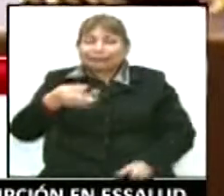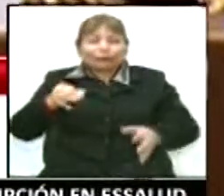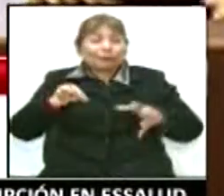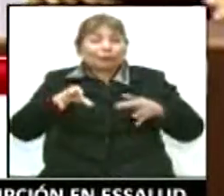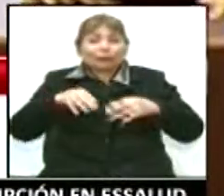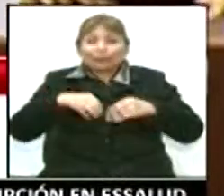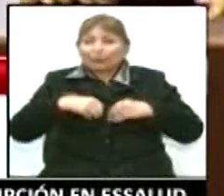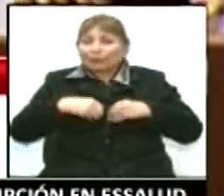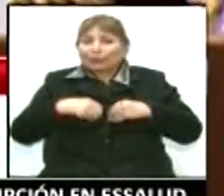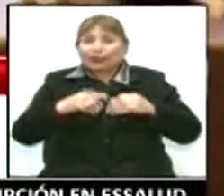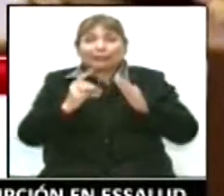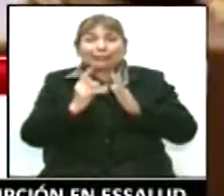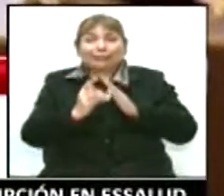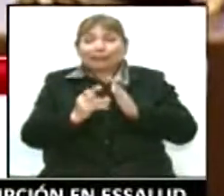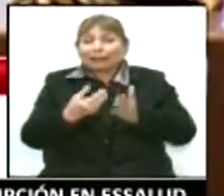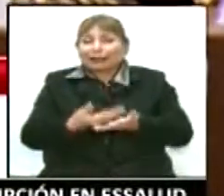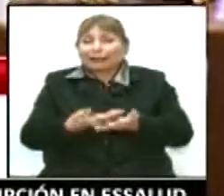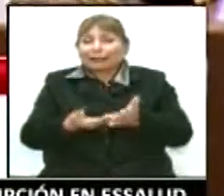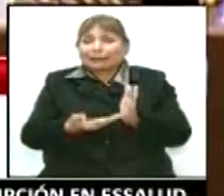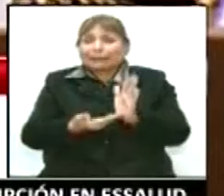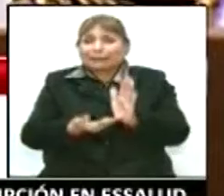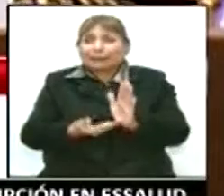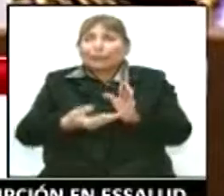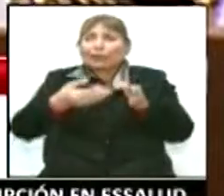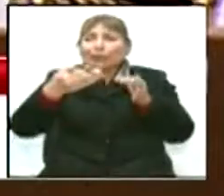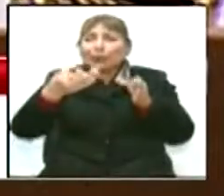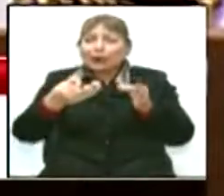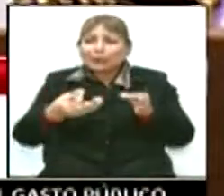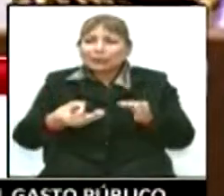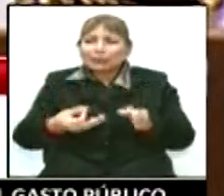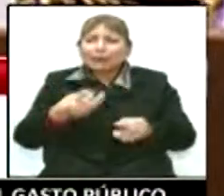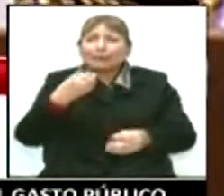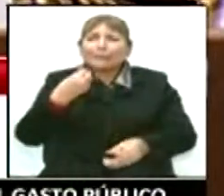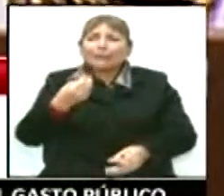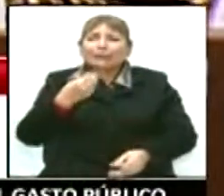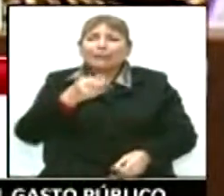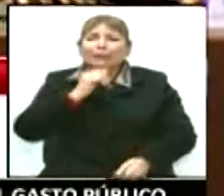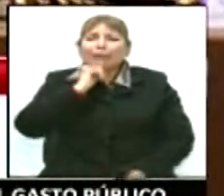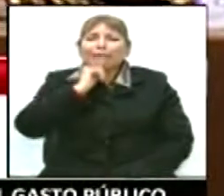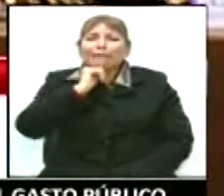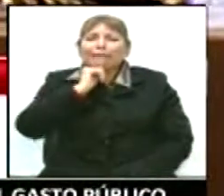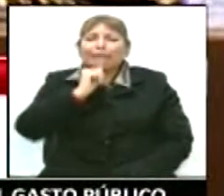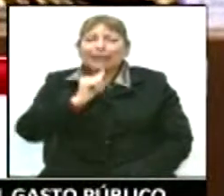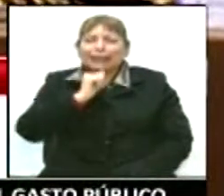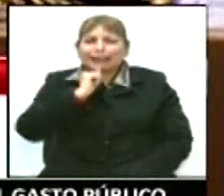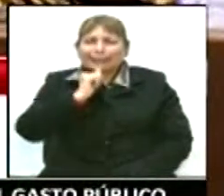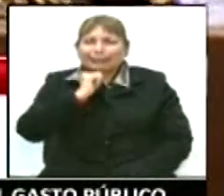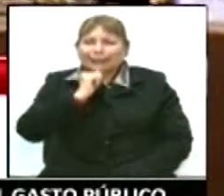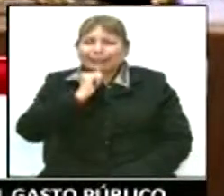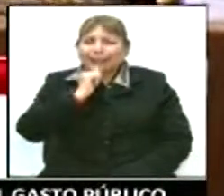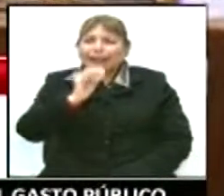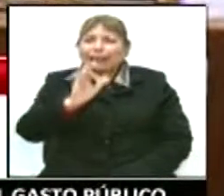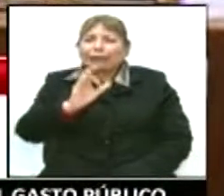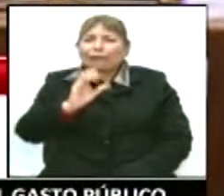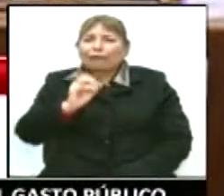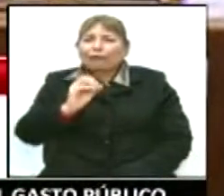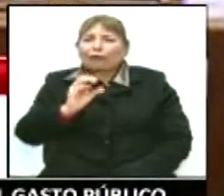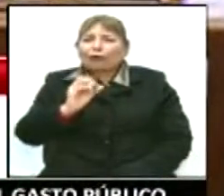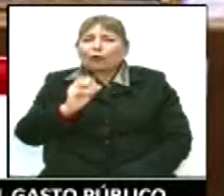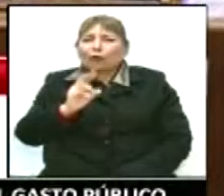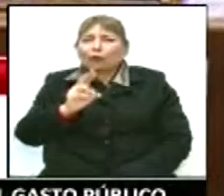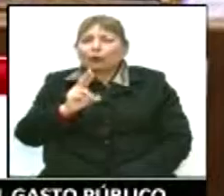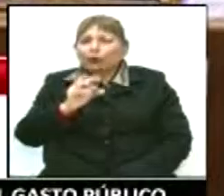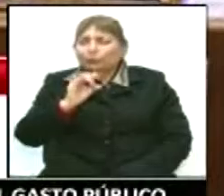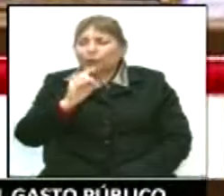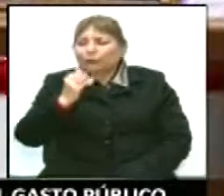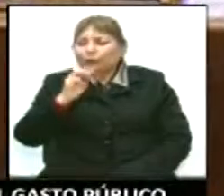el dictamen que habíamos presentado, justamente fue por un tema de falta de quórum. Ya lo hemos dicho, la prensa es